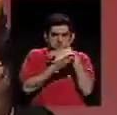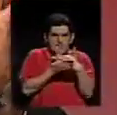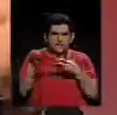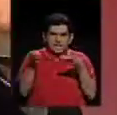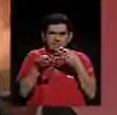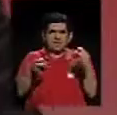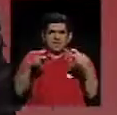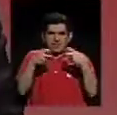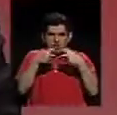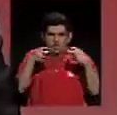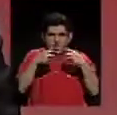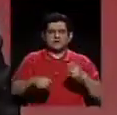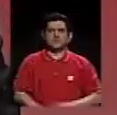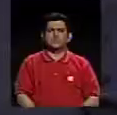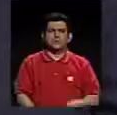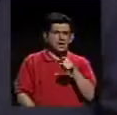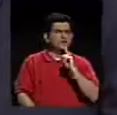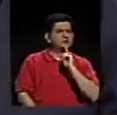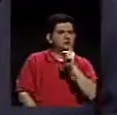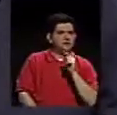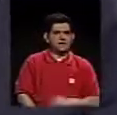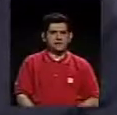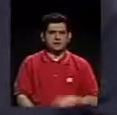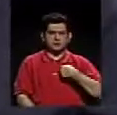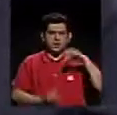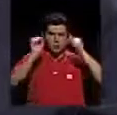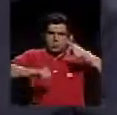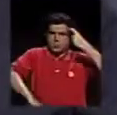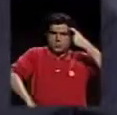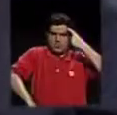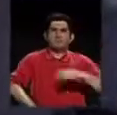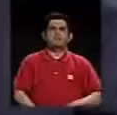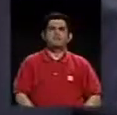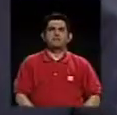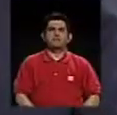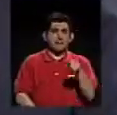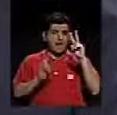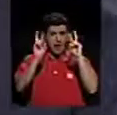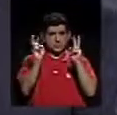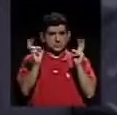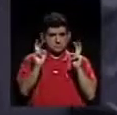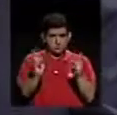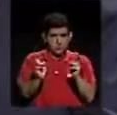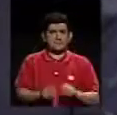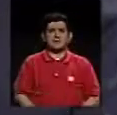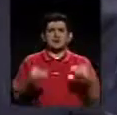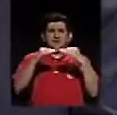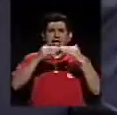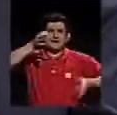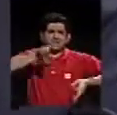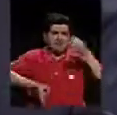mercado eléctrico en el modelo. Pero en todo eso que usted está diciendo, uno podría pensar, bueno, son temas donde